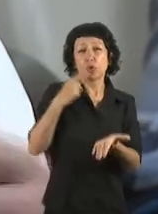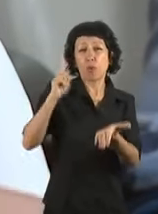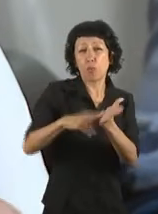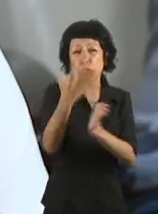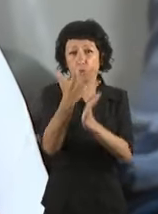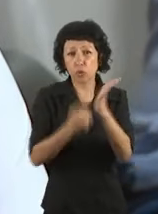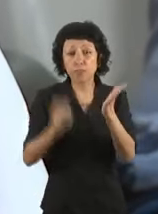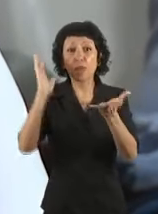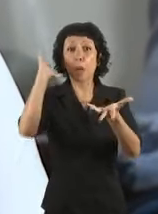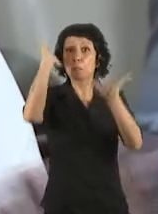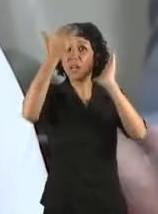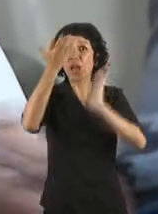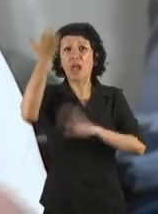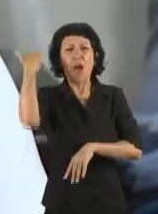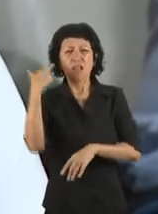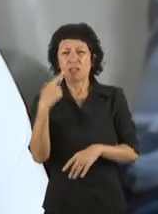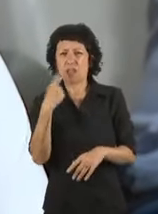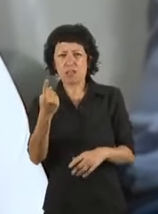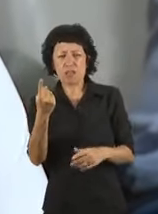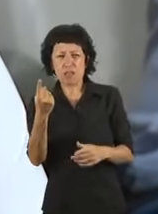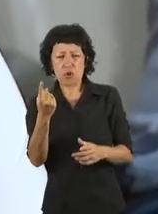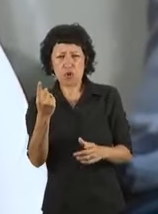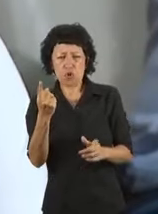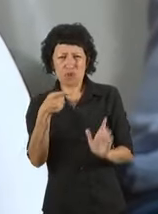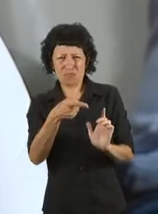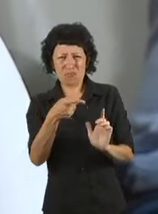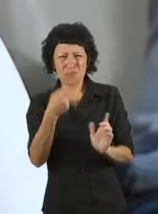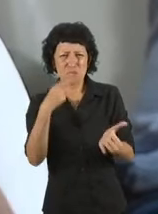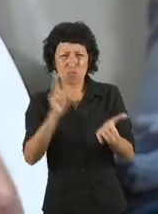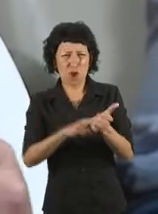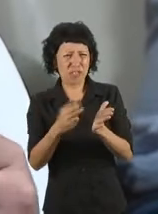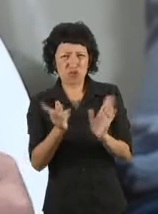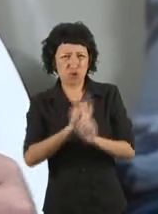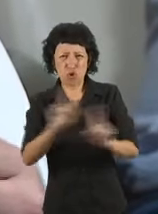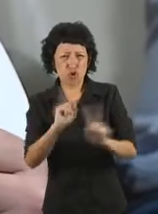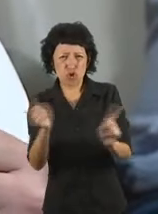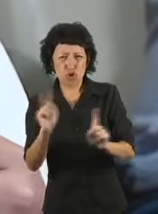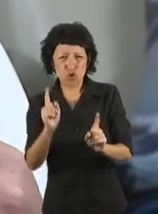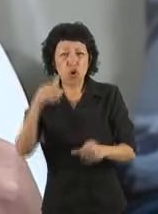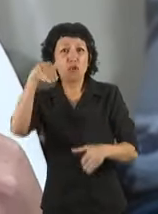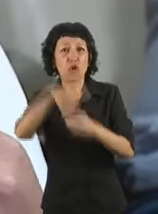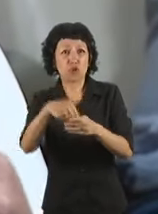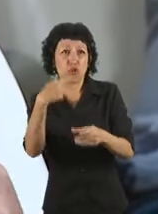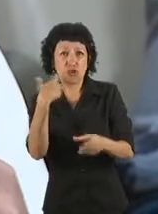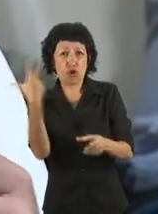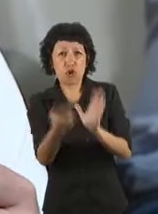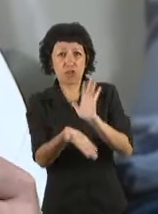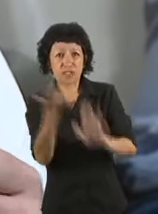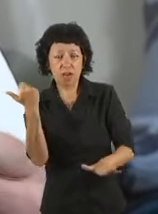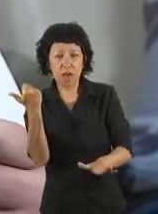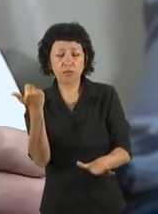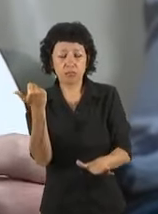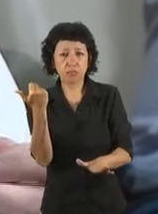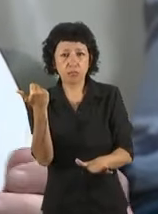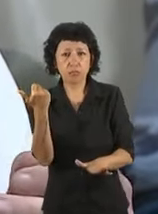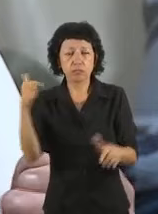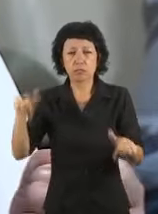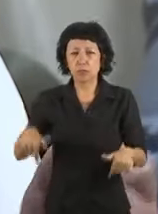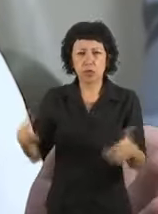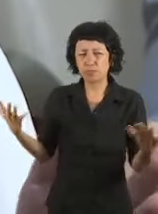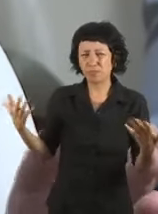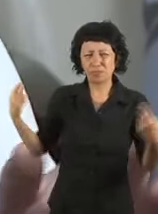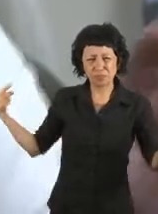crítico de ese tributo al punto tal de que lo votó en contra en su momento pero la pregunta es si no es un contrasentido por parte de la